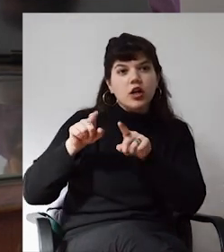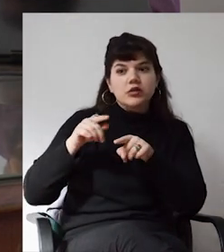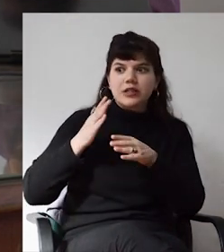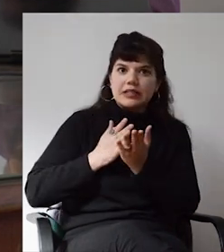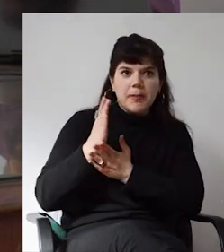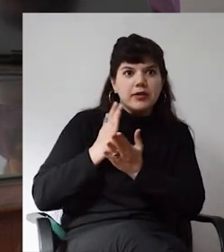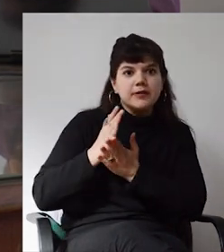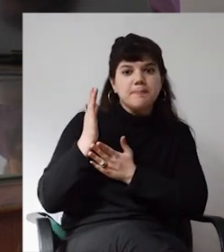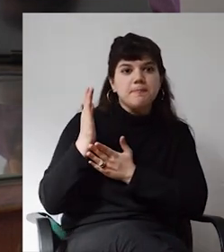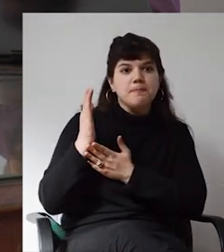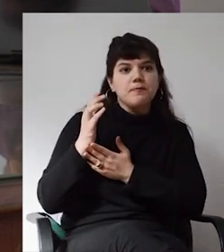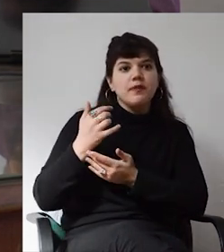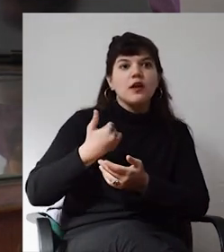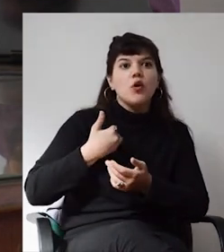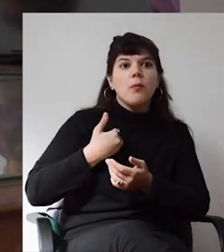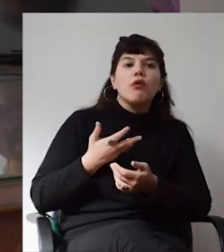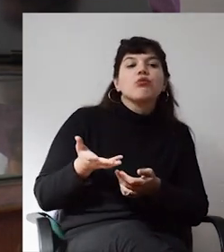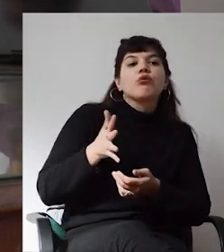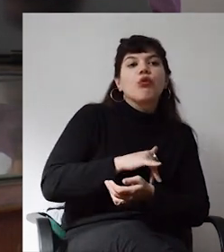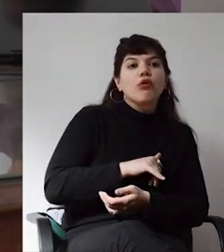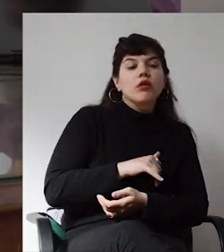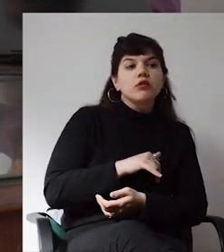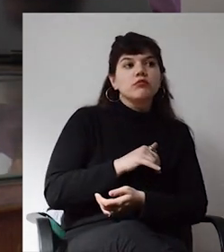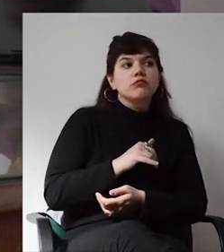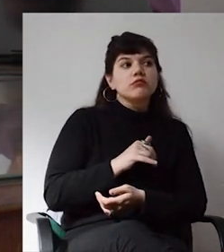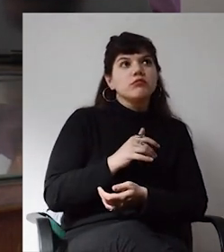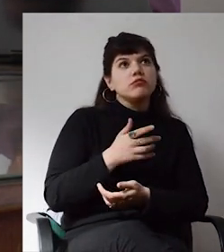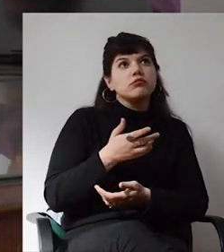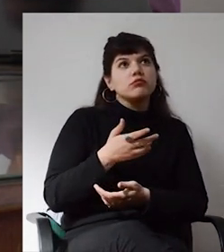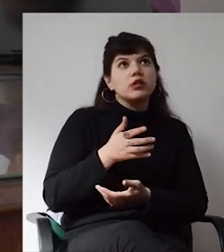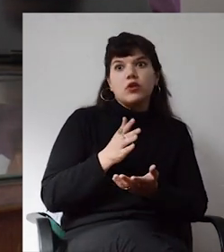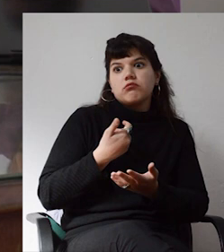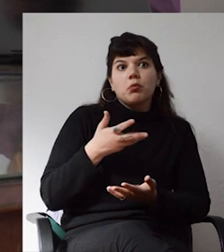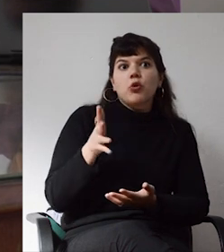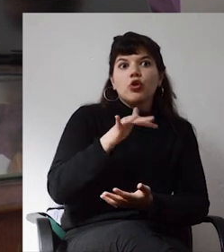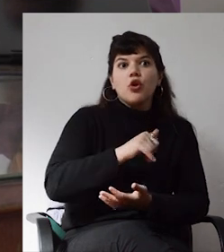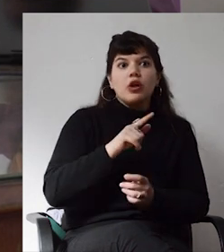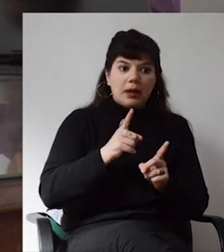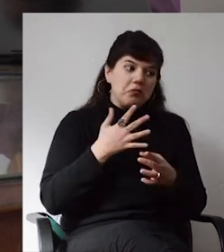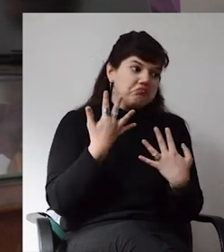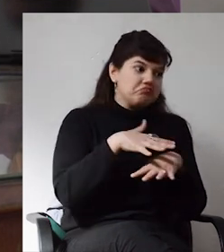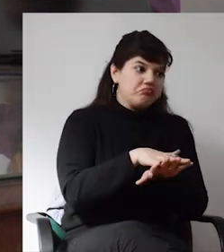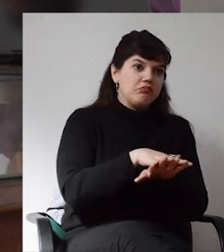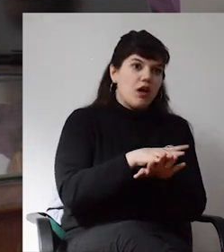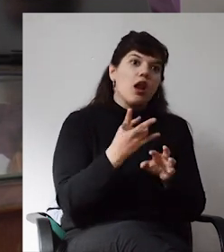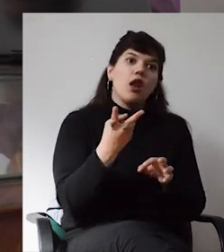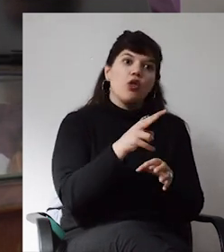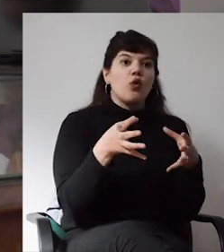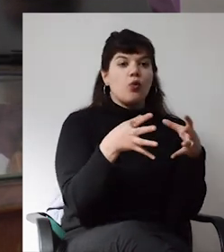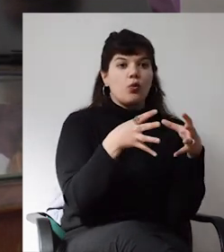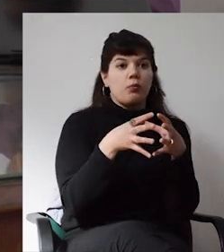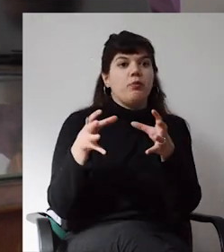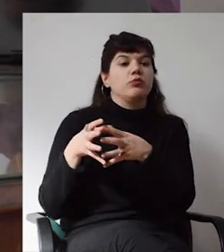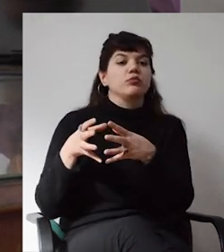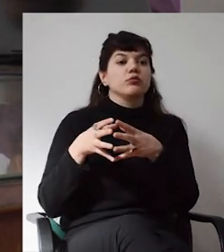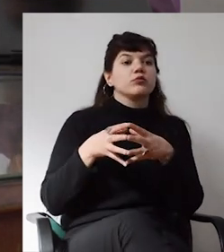permanente y de que lo cotidiano en lo cotidiano se integren los dos submundos